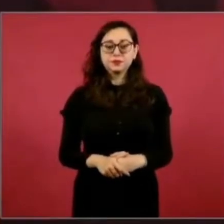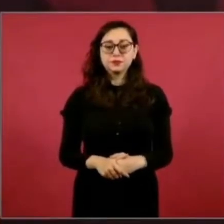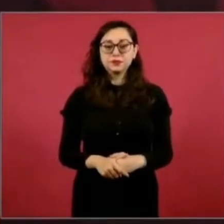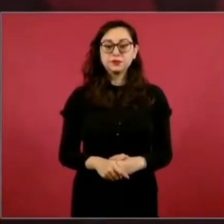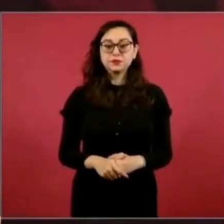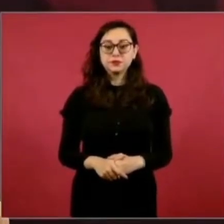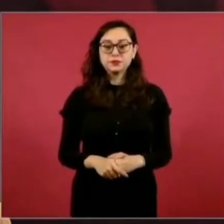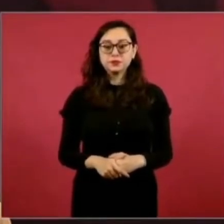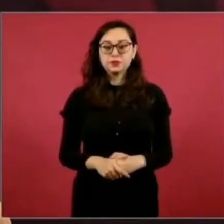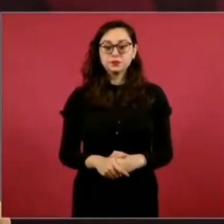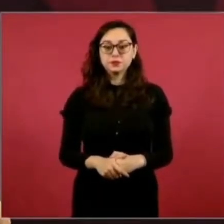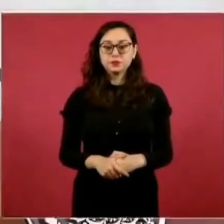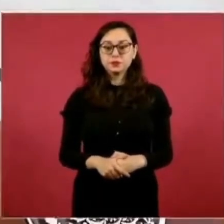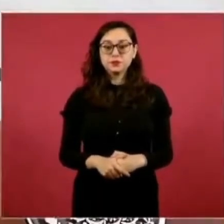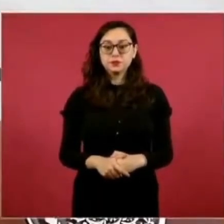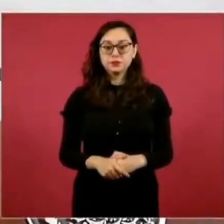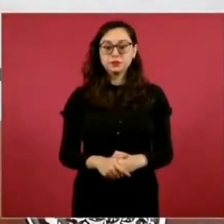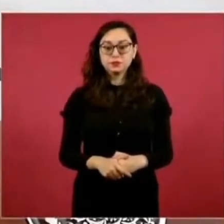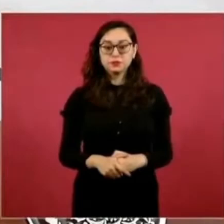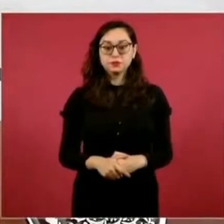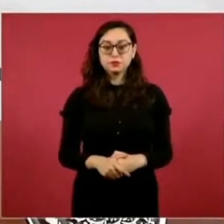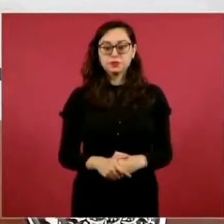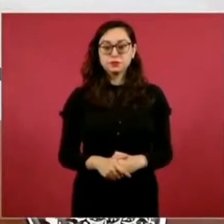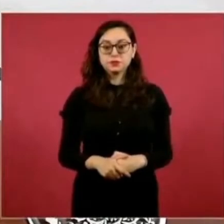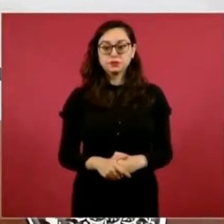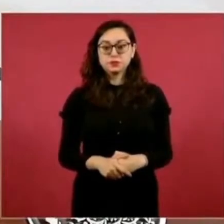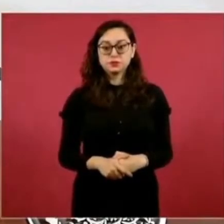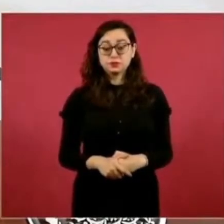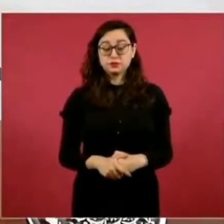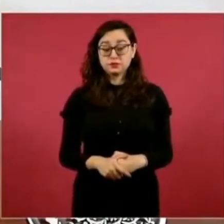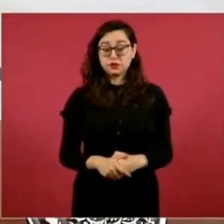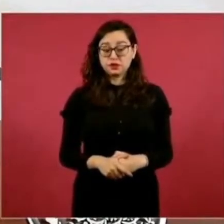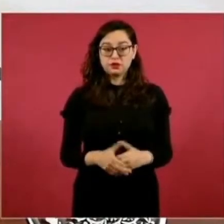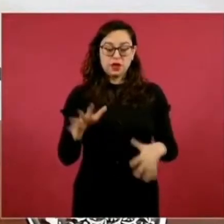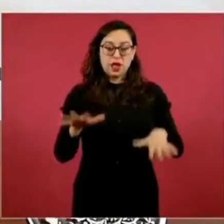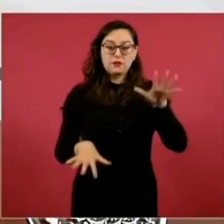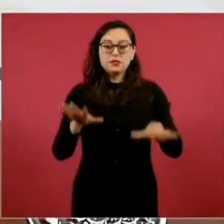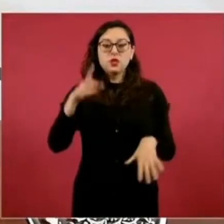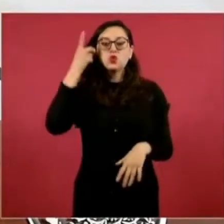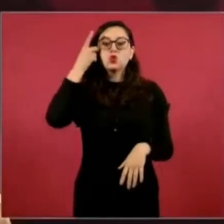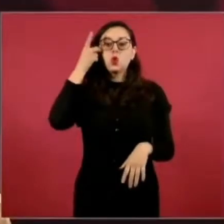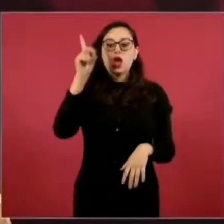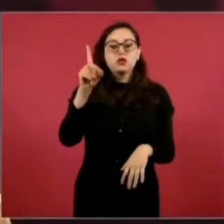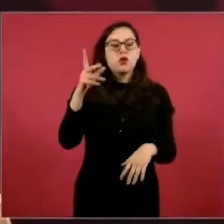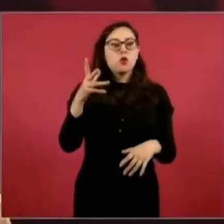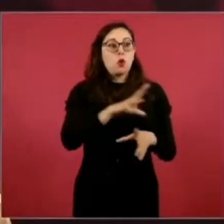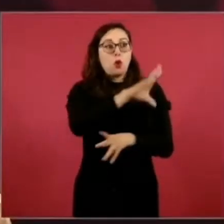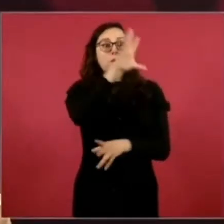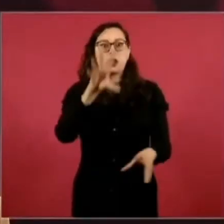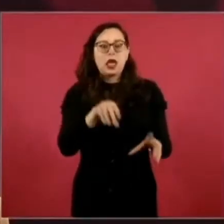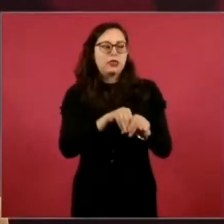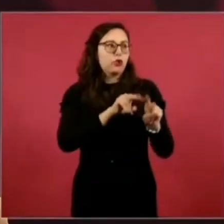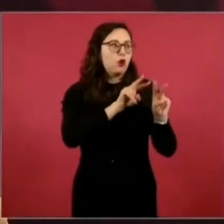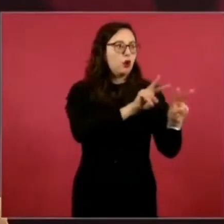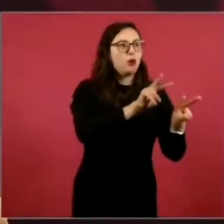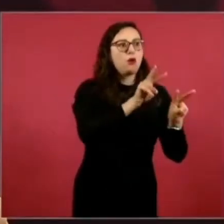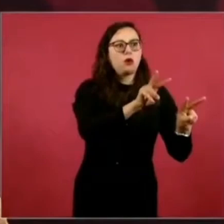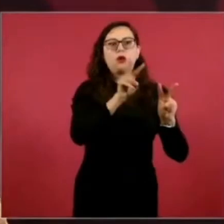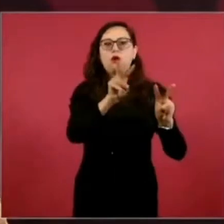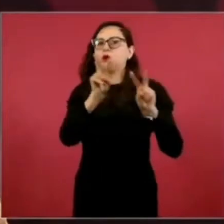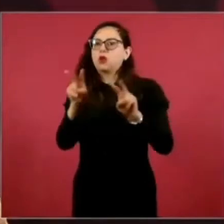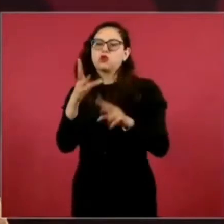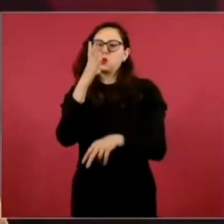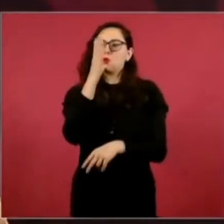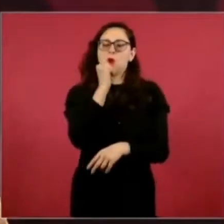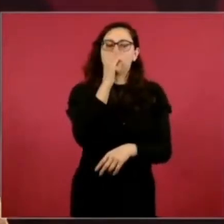este a veces no se meten en todo y son los productores